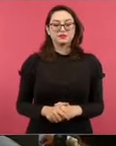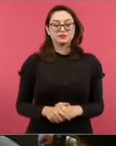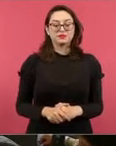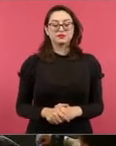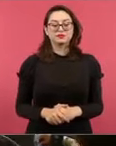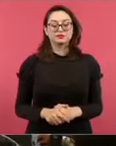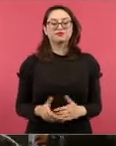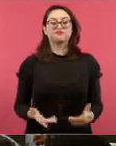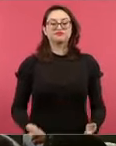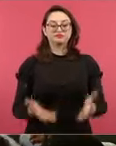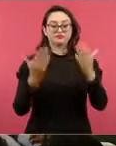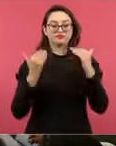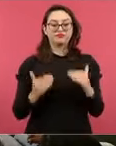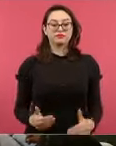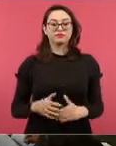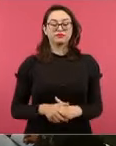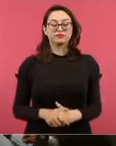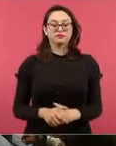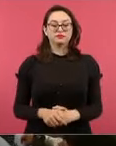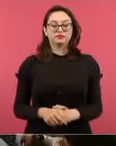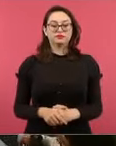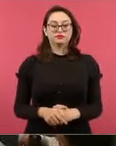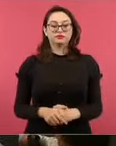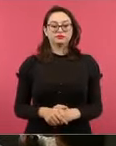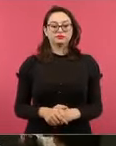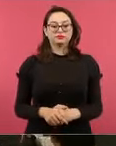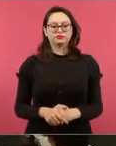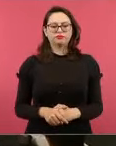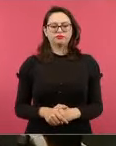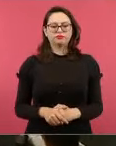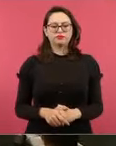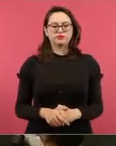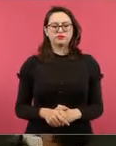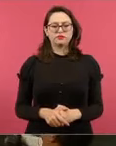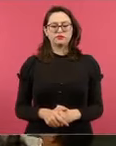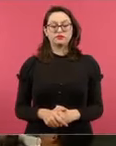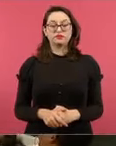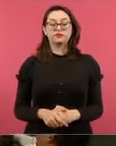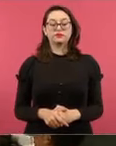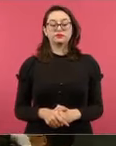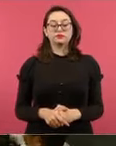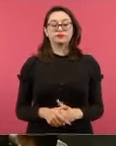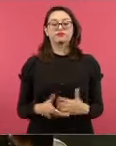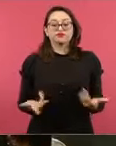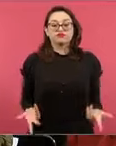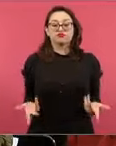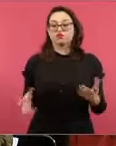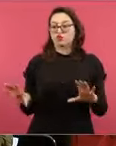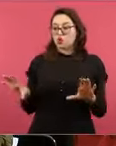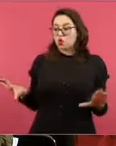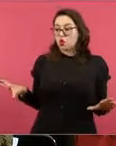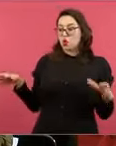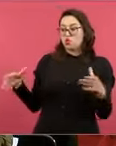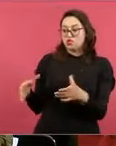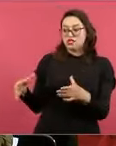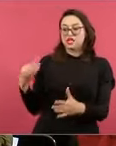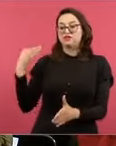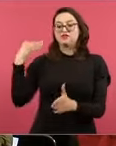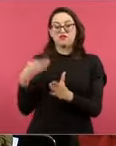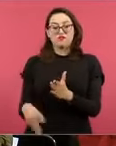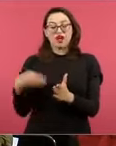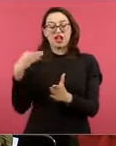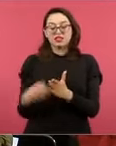parte del proyecto, donde vamos a identificar las necesidades que tiene la comunidad, parte de